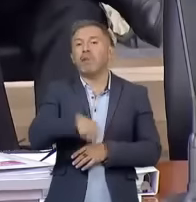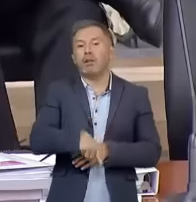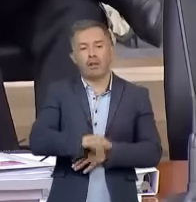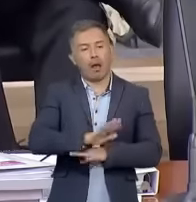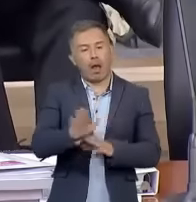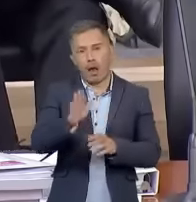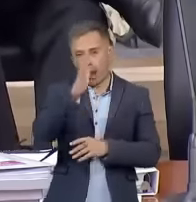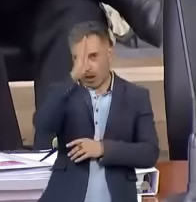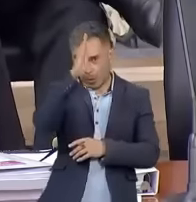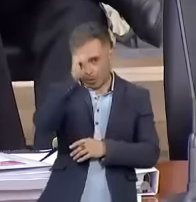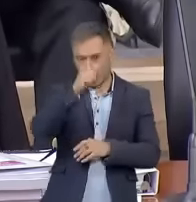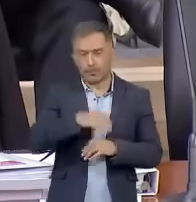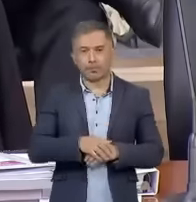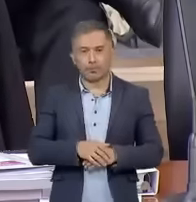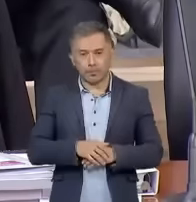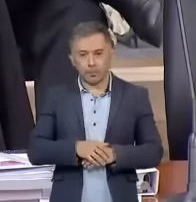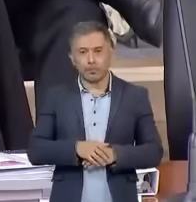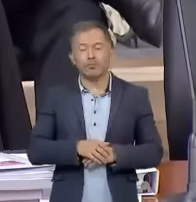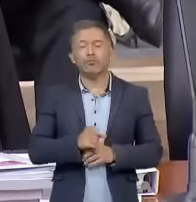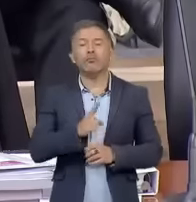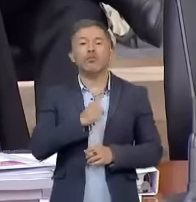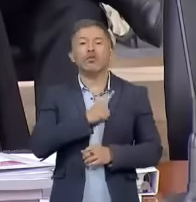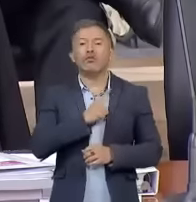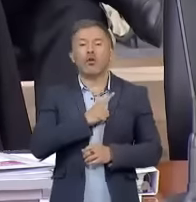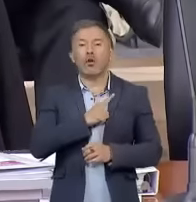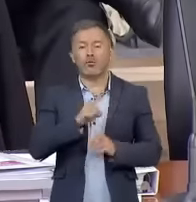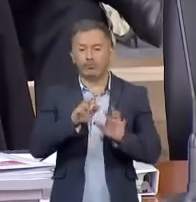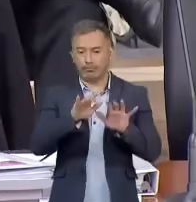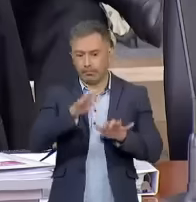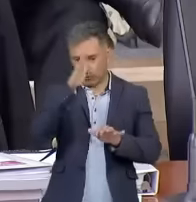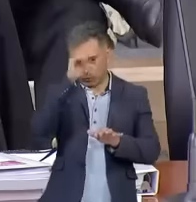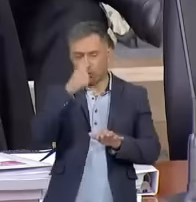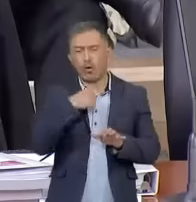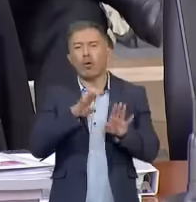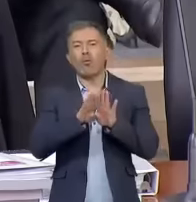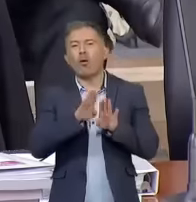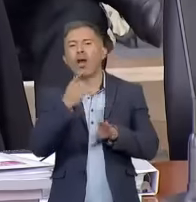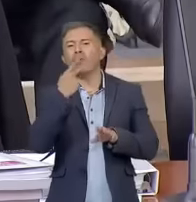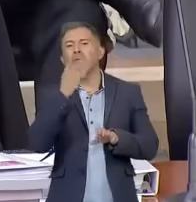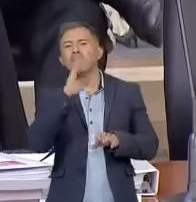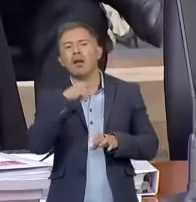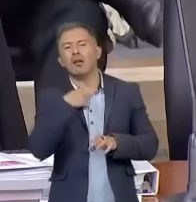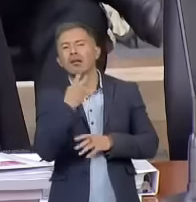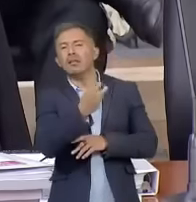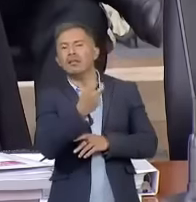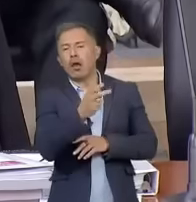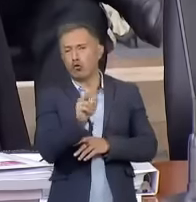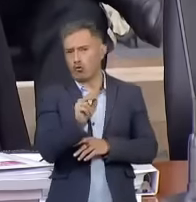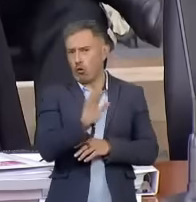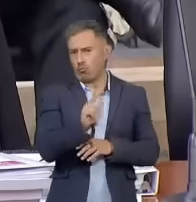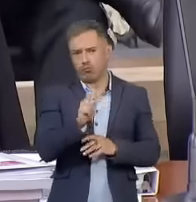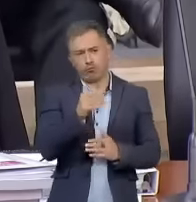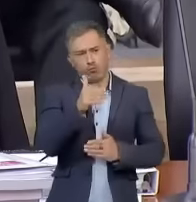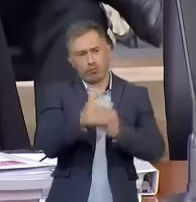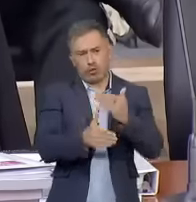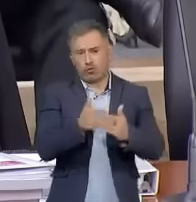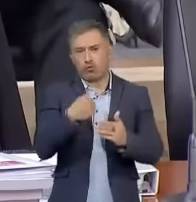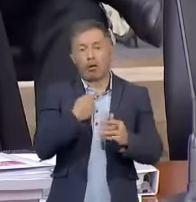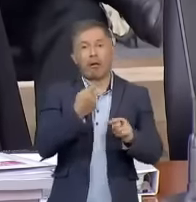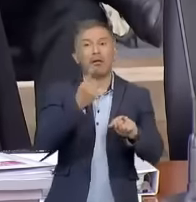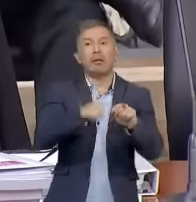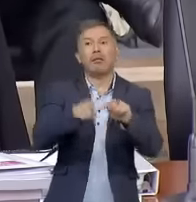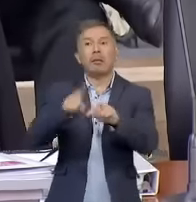tomada y solamente se va a formalizar no lo digo como una crítica es así el proceso no lo estoy descalificando